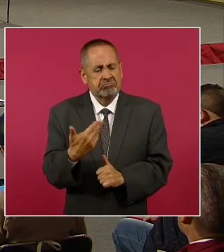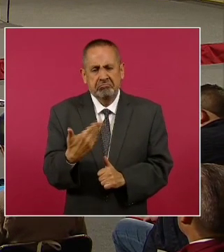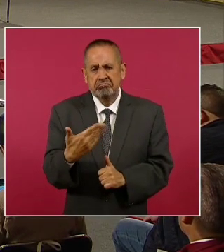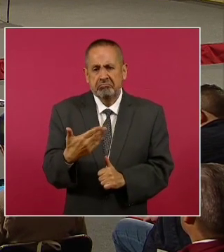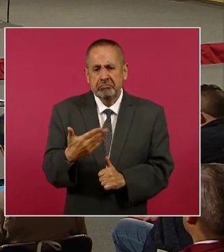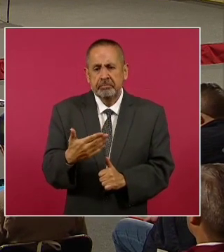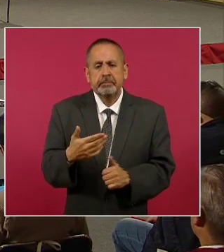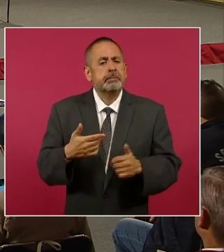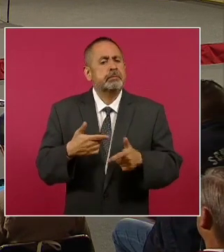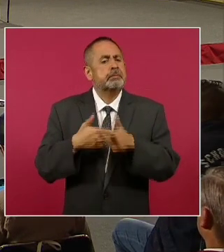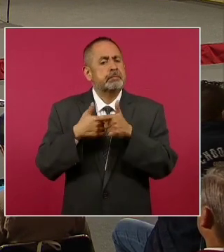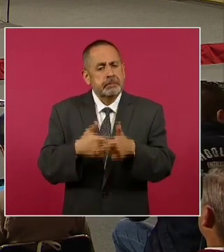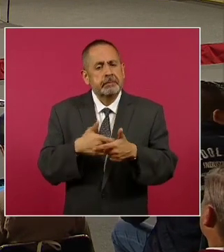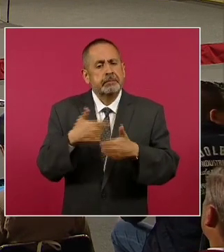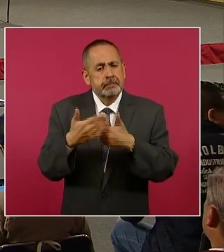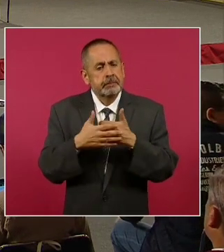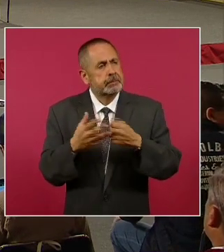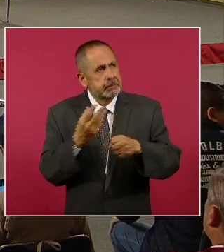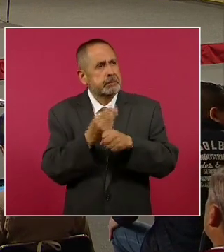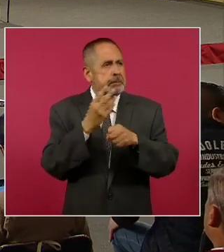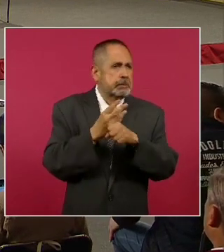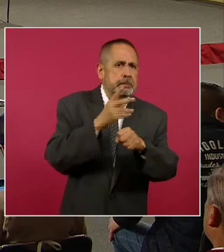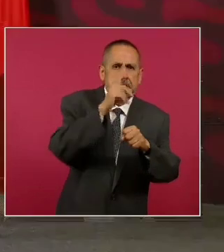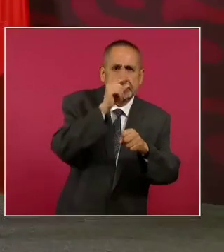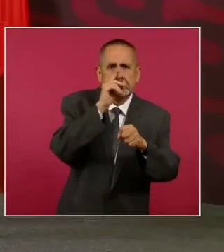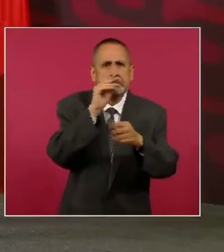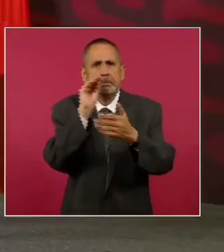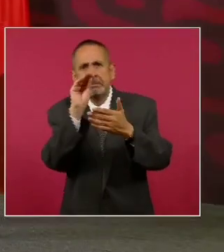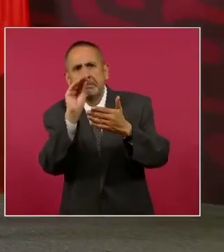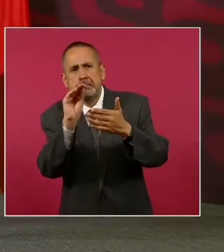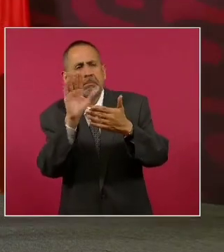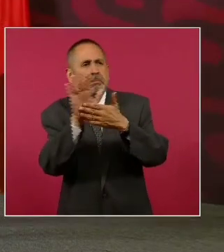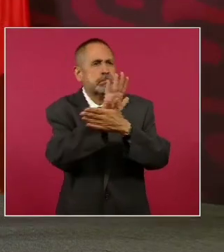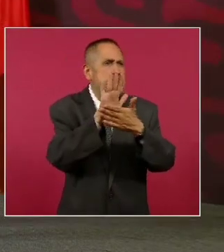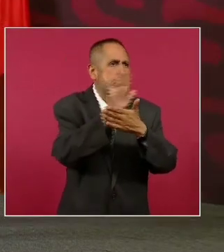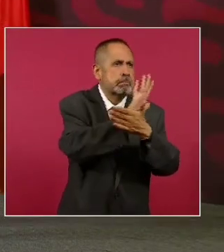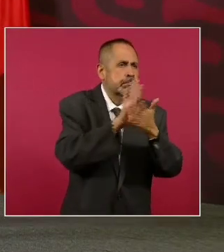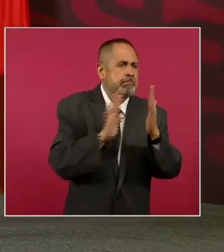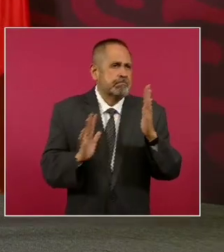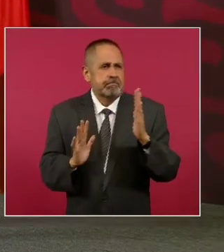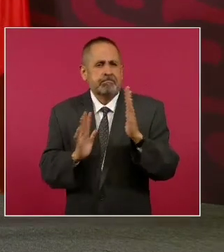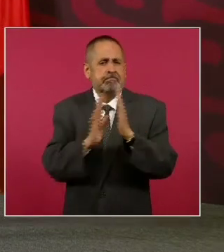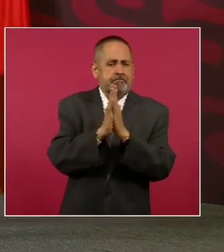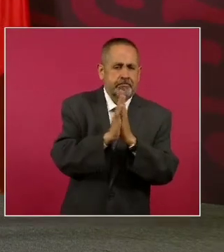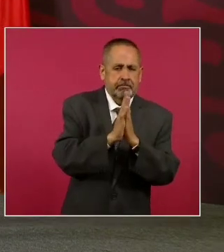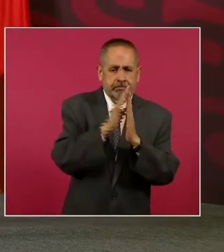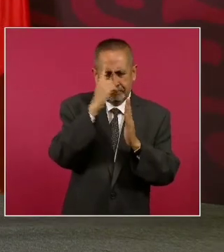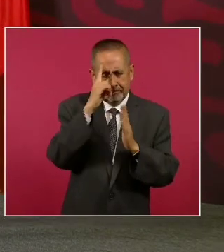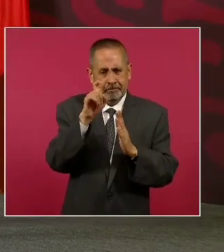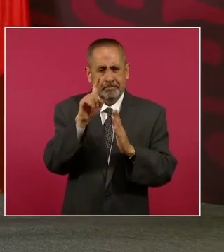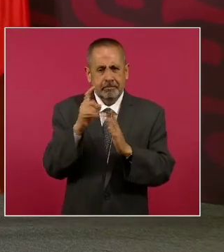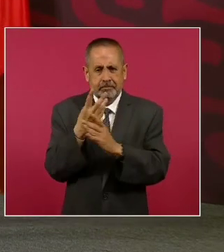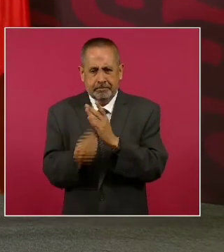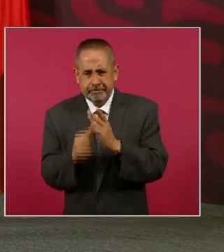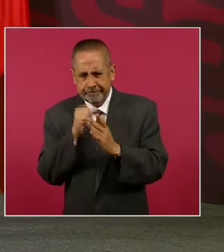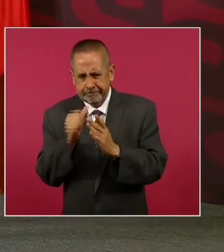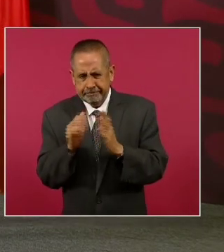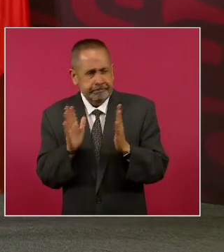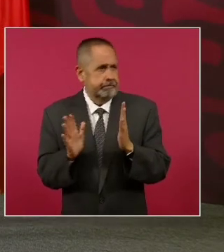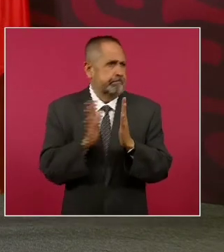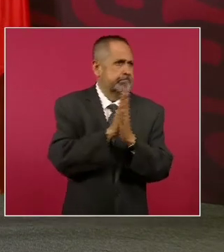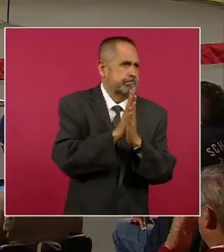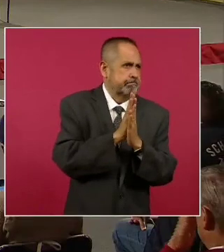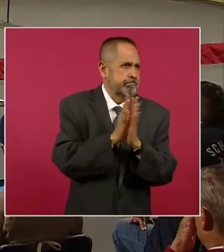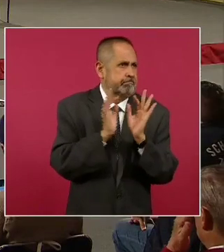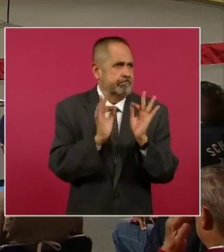a trabajar en la reparación de las filtraciones que se tienen en este momento en las fugas con el procedimiento que ya dijimos